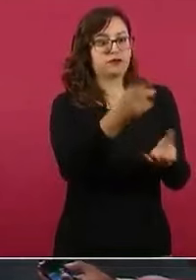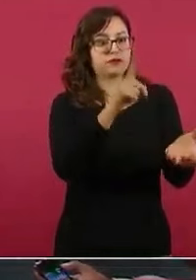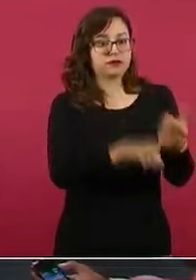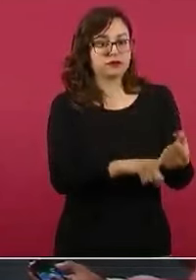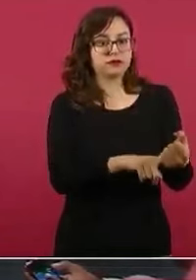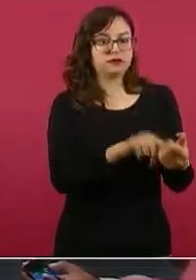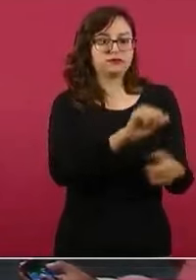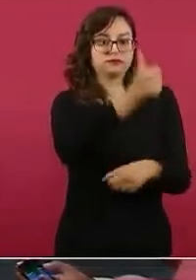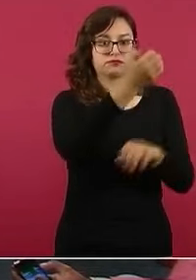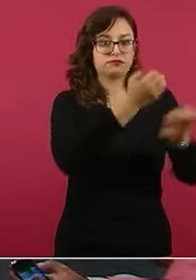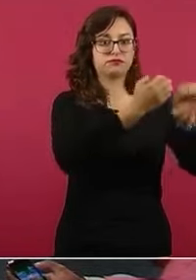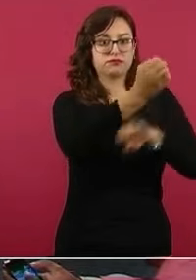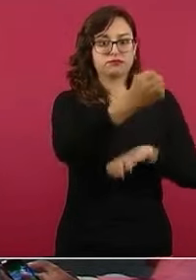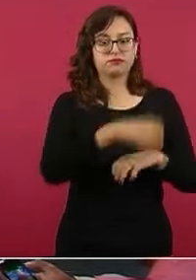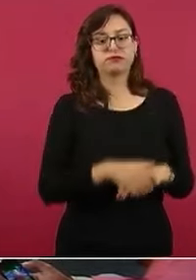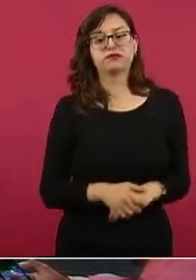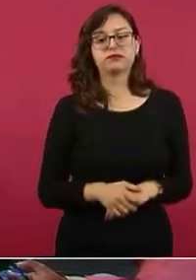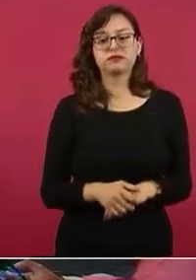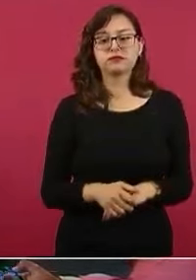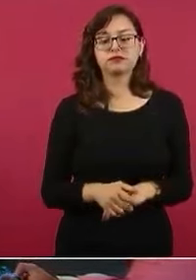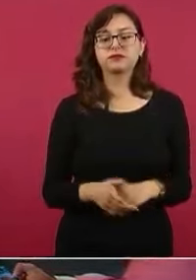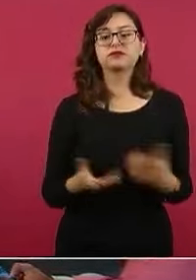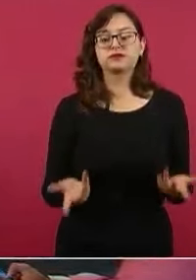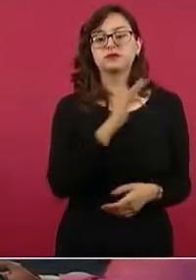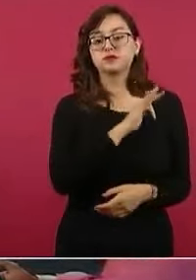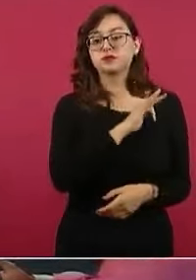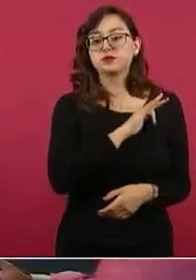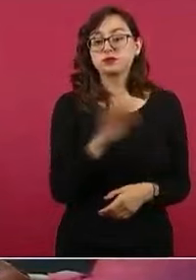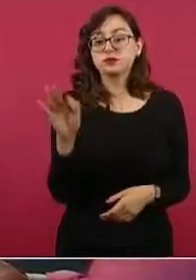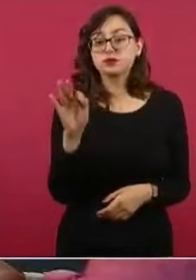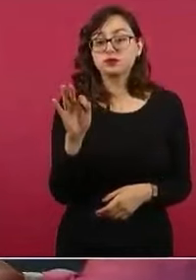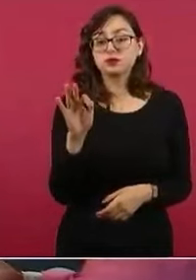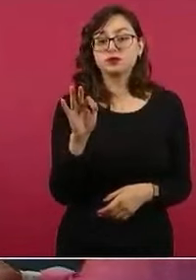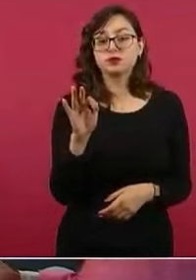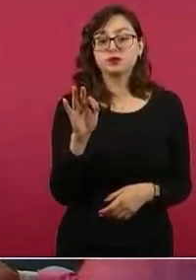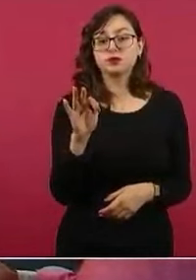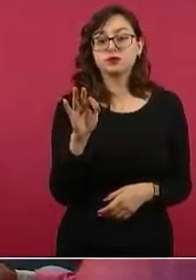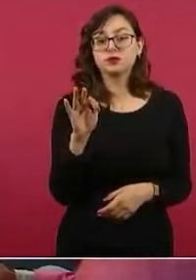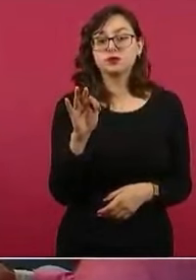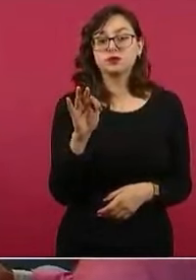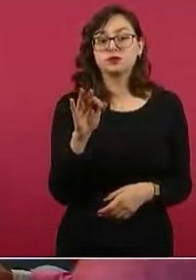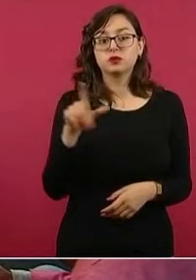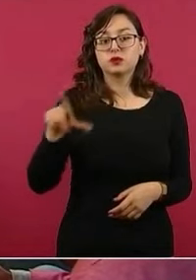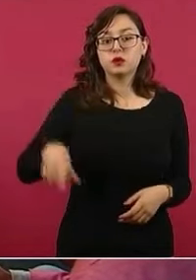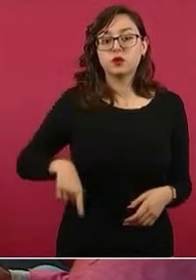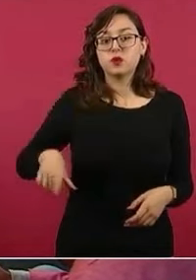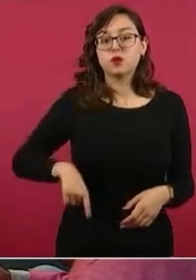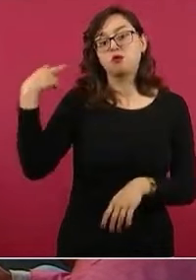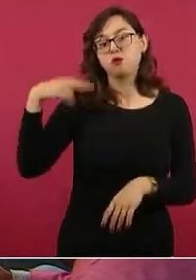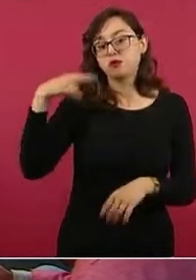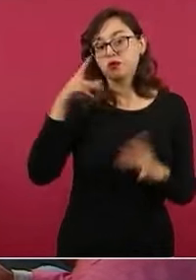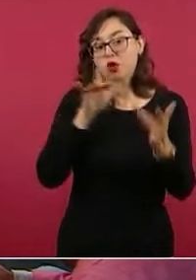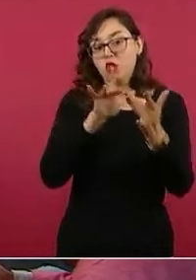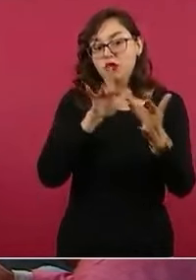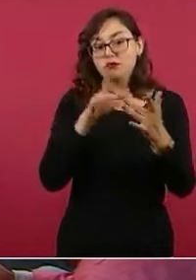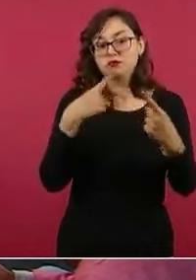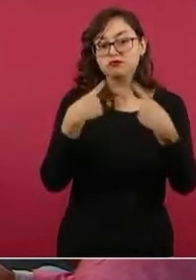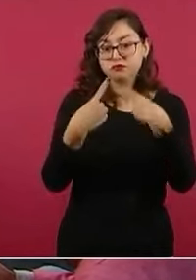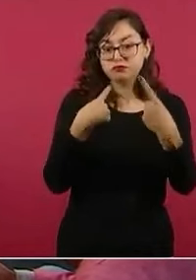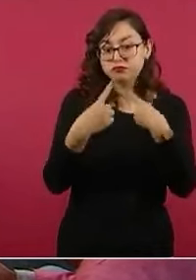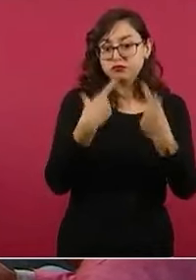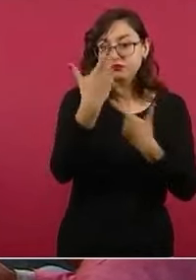país. Sí, de todas maneras. Por un lado, ¿será posible tener una reunión a través suyo con el gobernador de Veracruz para plantearle sí